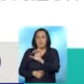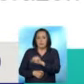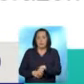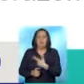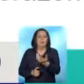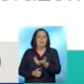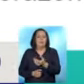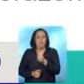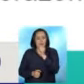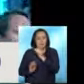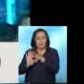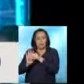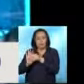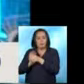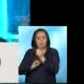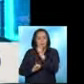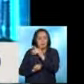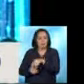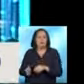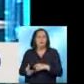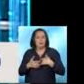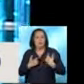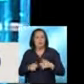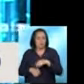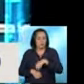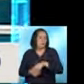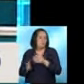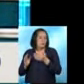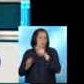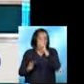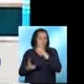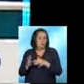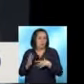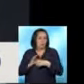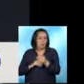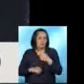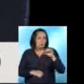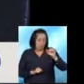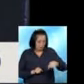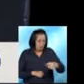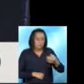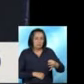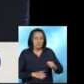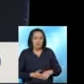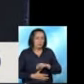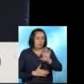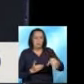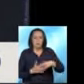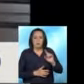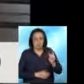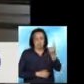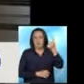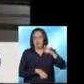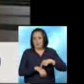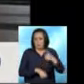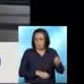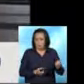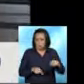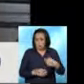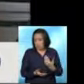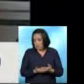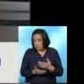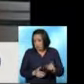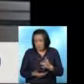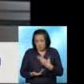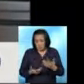que se ganó el corazón del pueblo. Y es que efectivamente el Luis Miguel peruano se robó el corazón de todos desde el primer momento, cuando demostró que